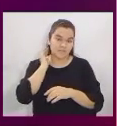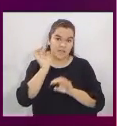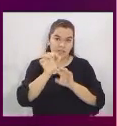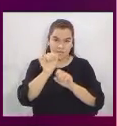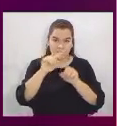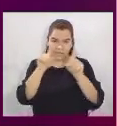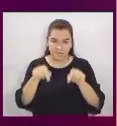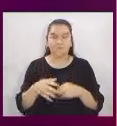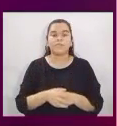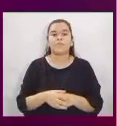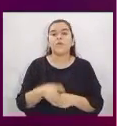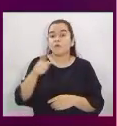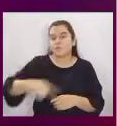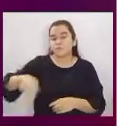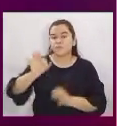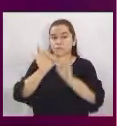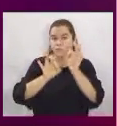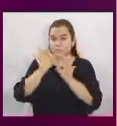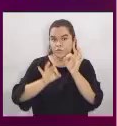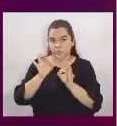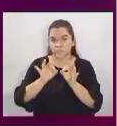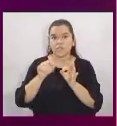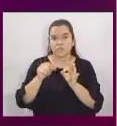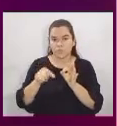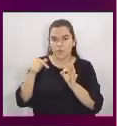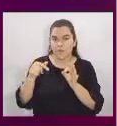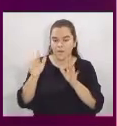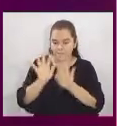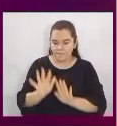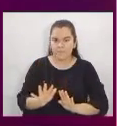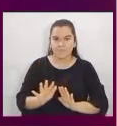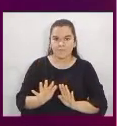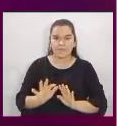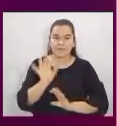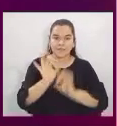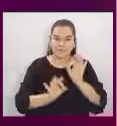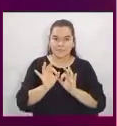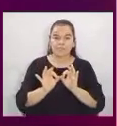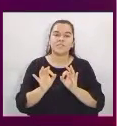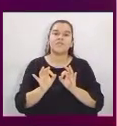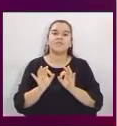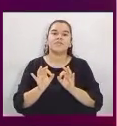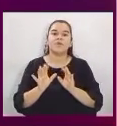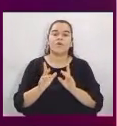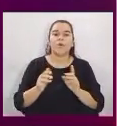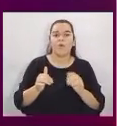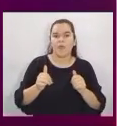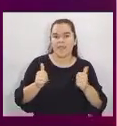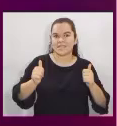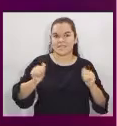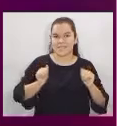desde el 2016. Tenemos una serie de proyectos que estamos desarrollando. En